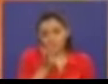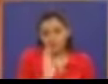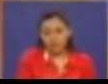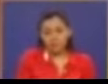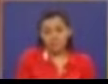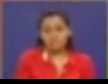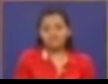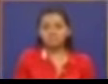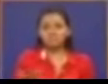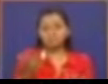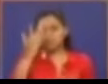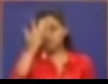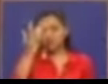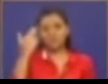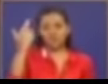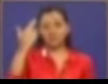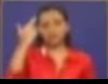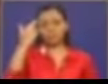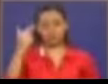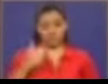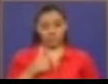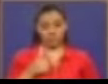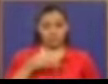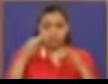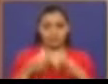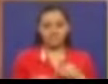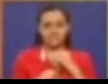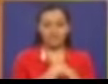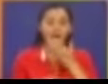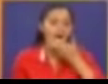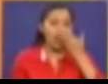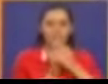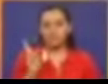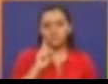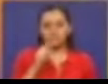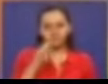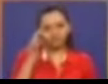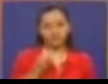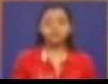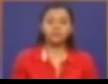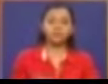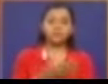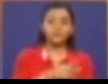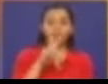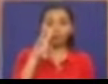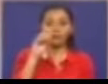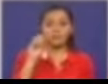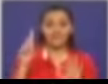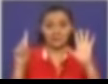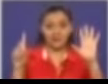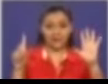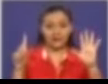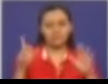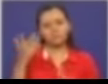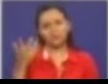Porque nosotros actuamos, no es que hablamos. Promedio de jubilaciones en el 2006,